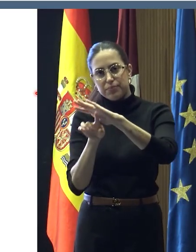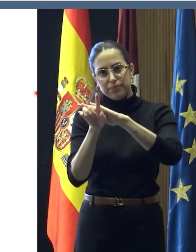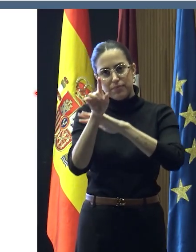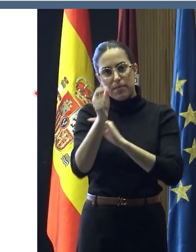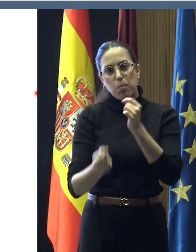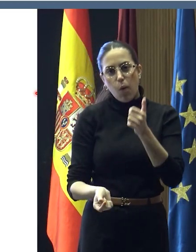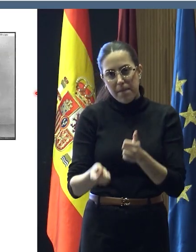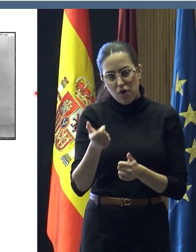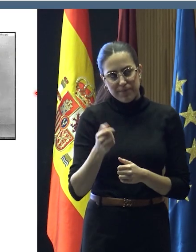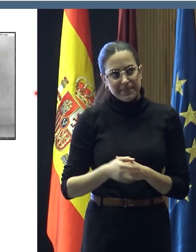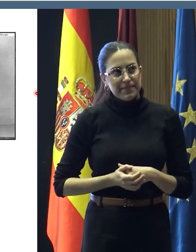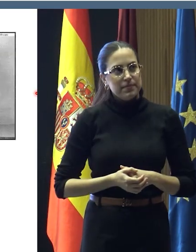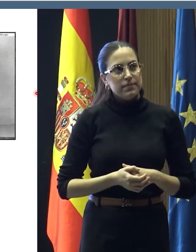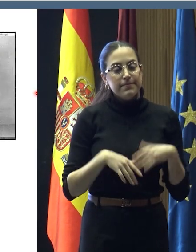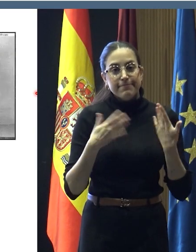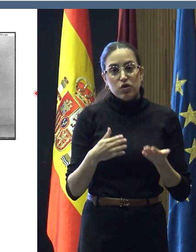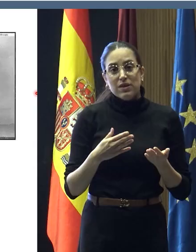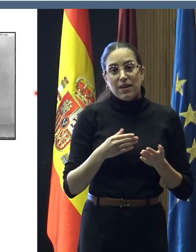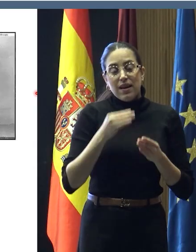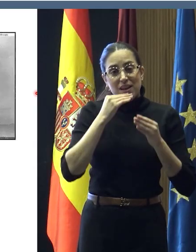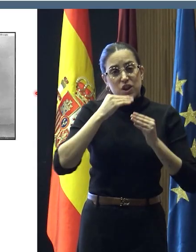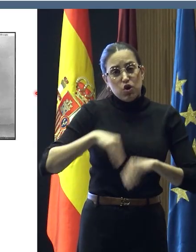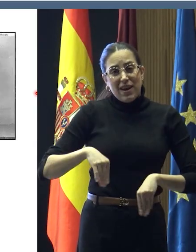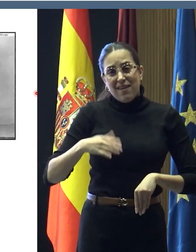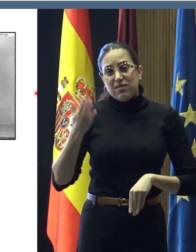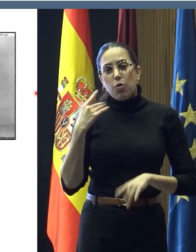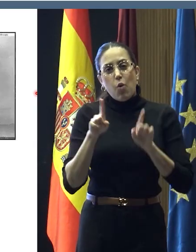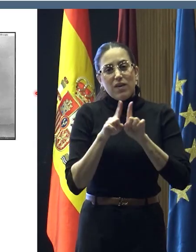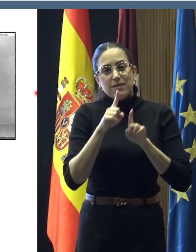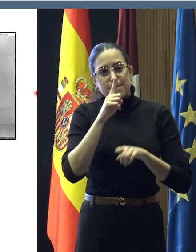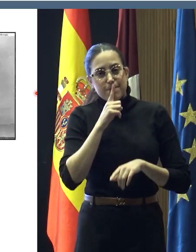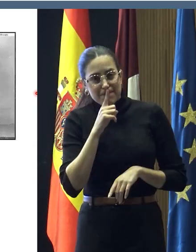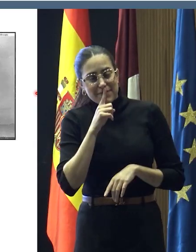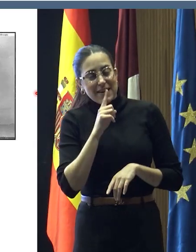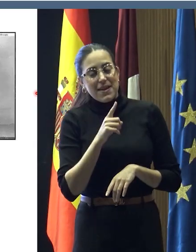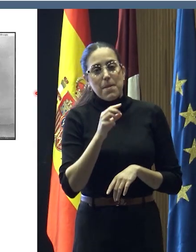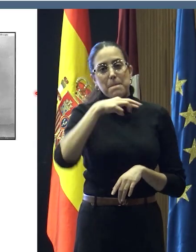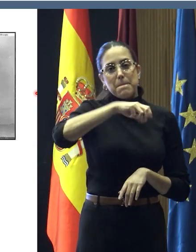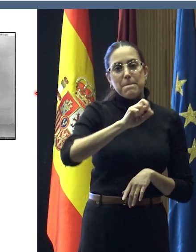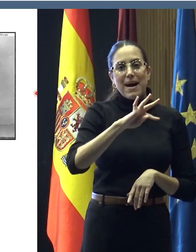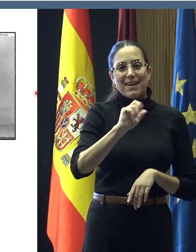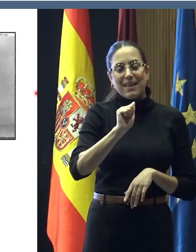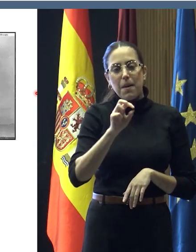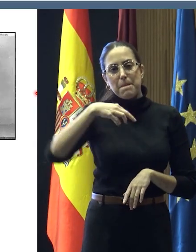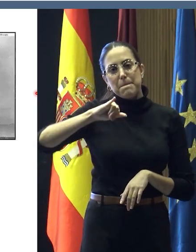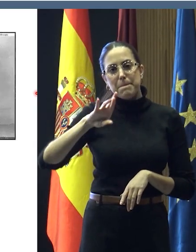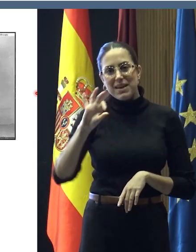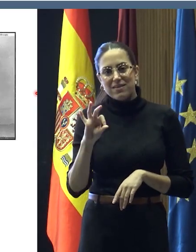Entonces, los antecedentes silenciados que he llamado yo empezaron por Martha Mears, una